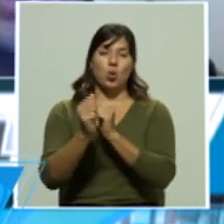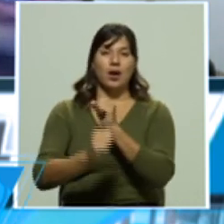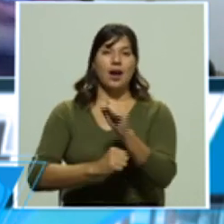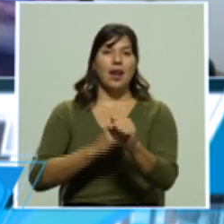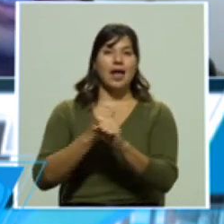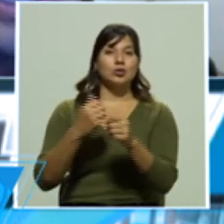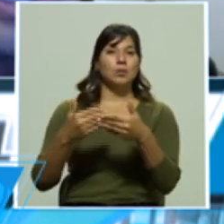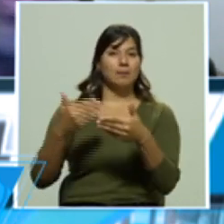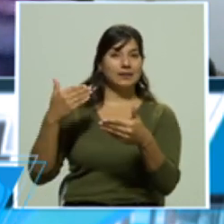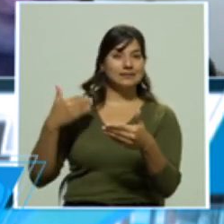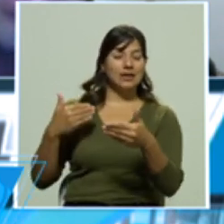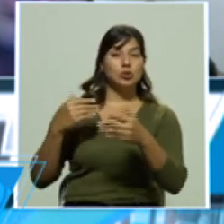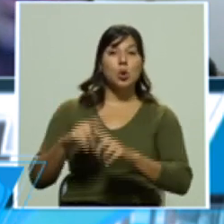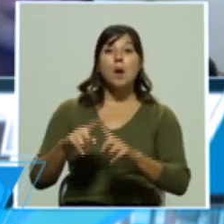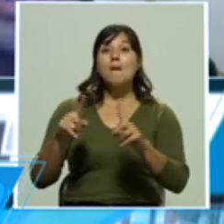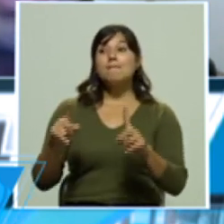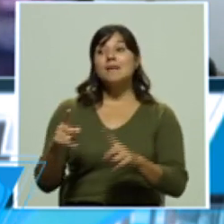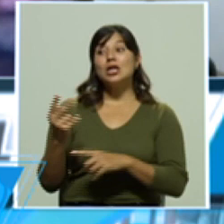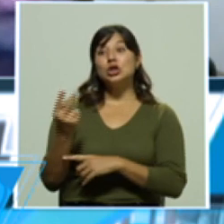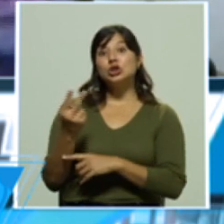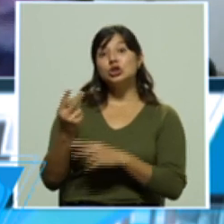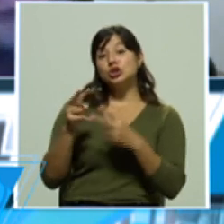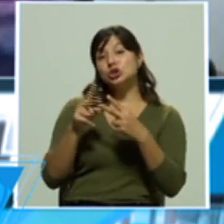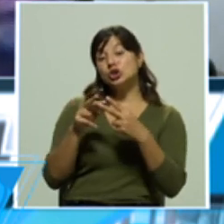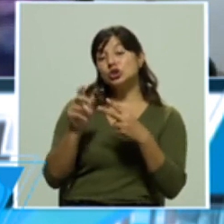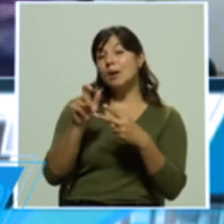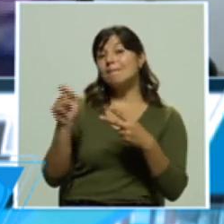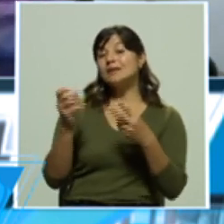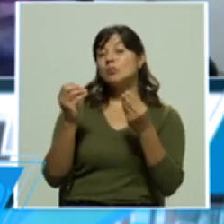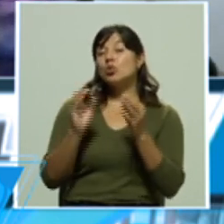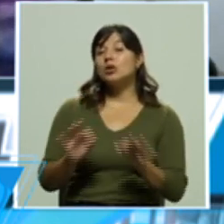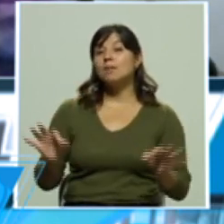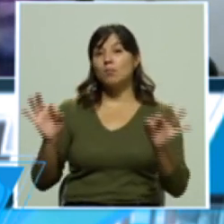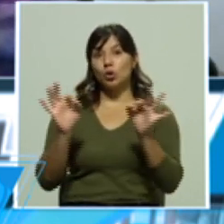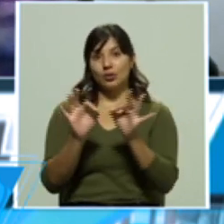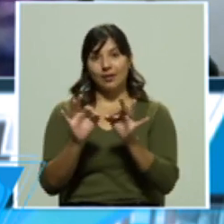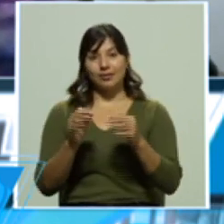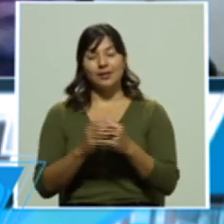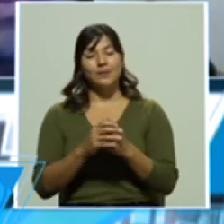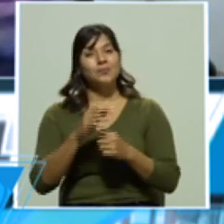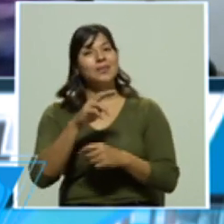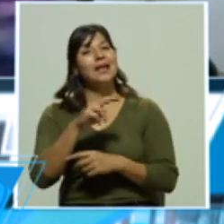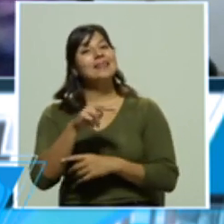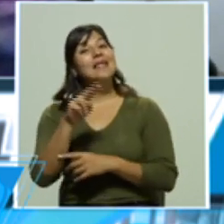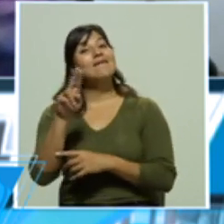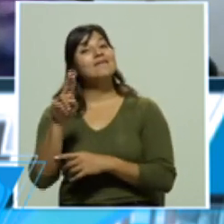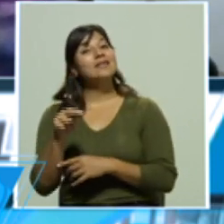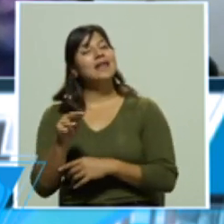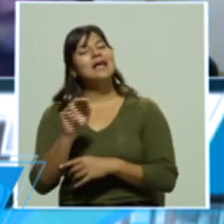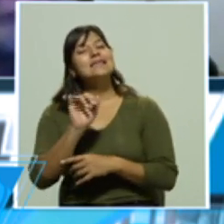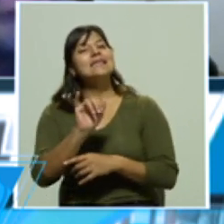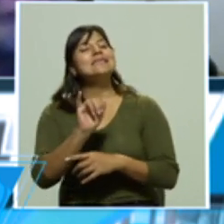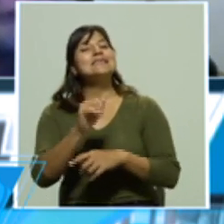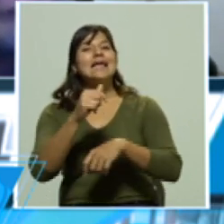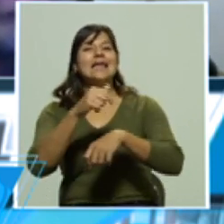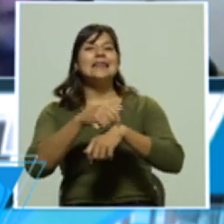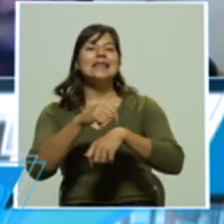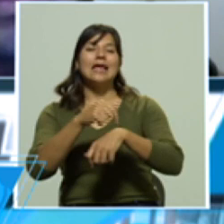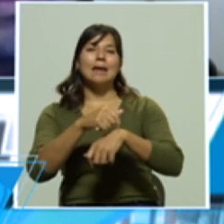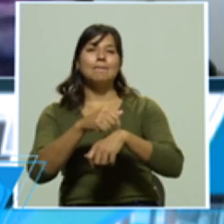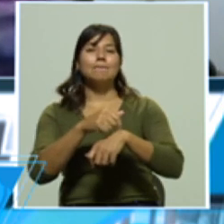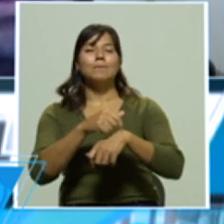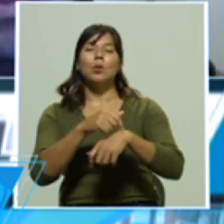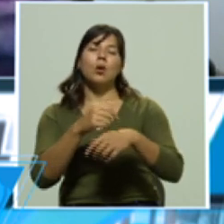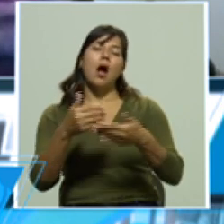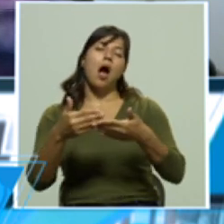clave y muy importantes para el sector. Navidad precisamente era una época, en la época